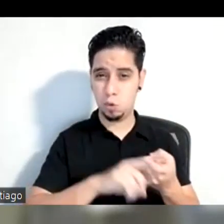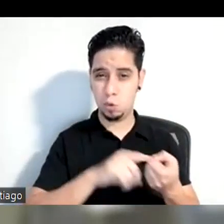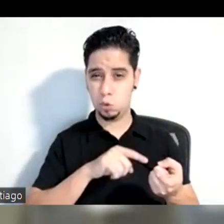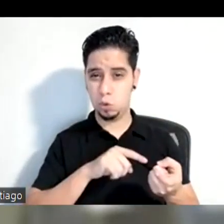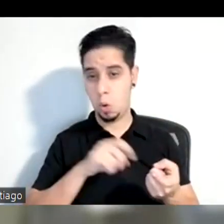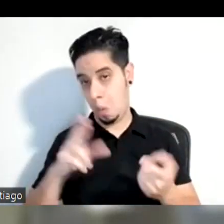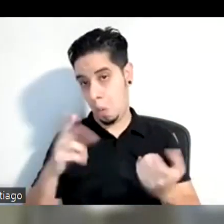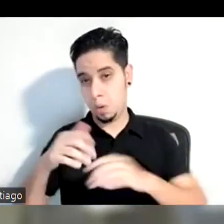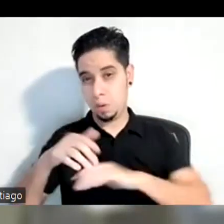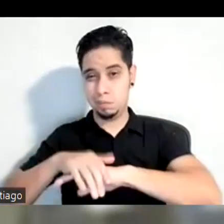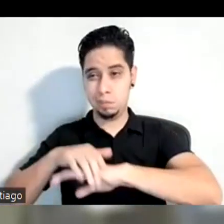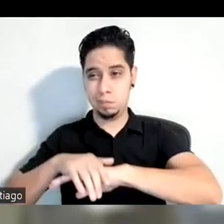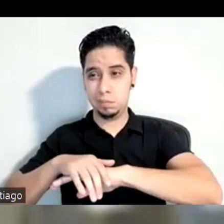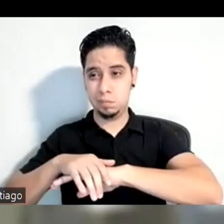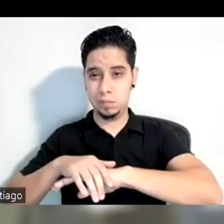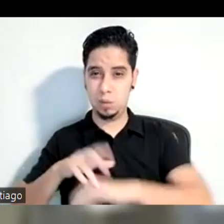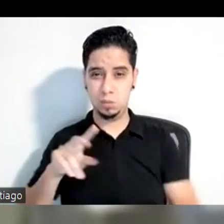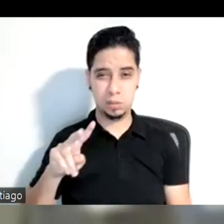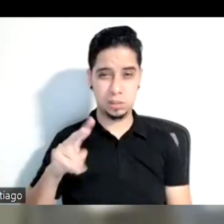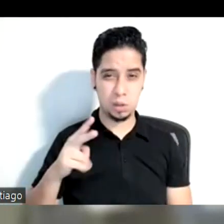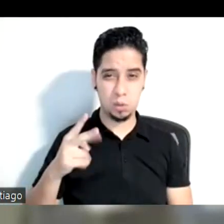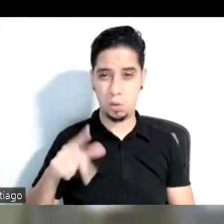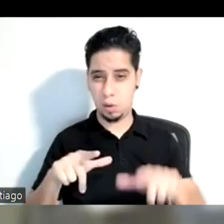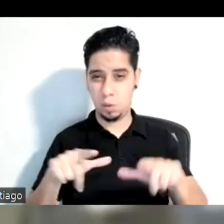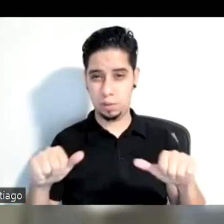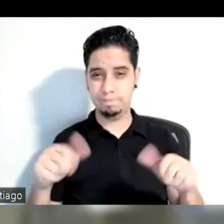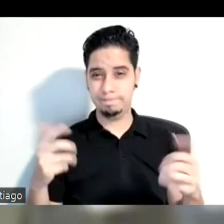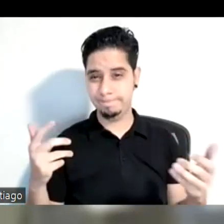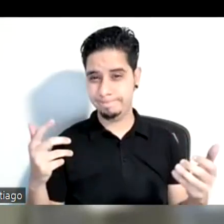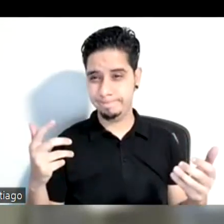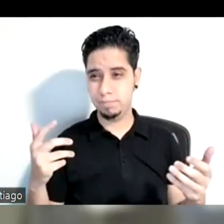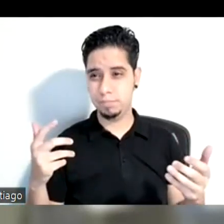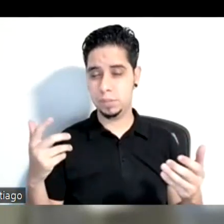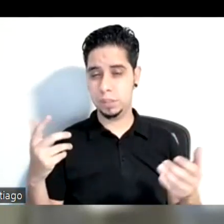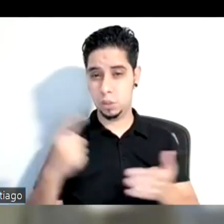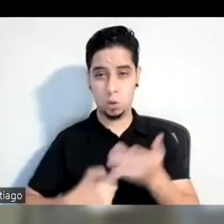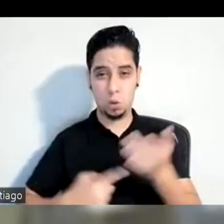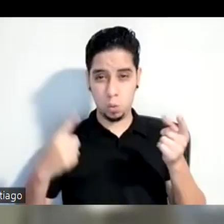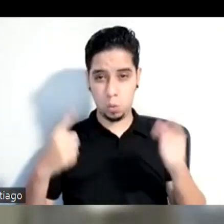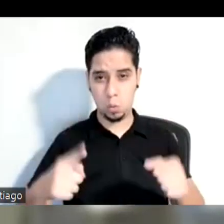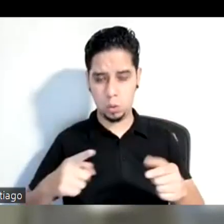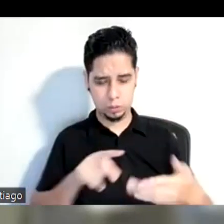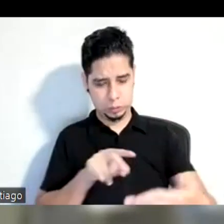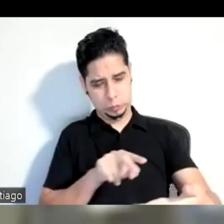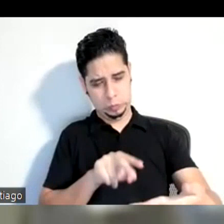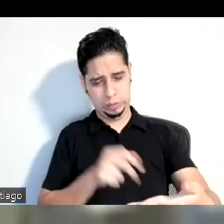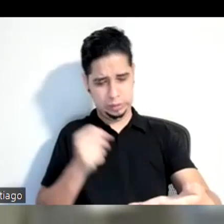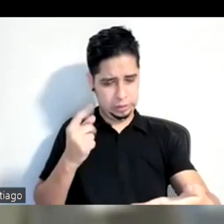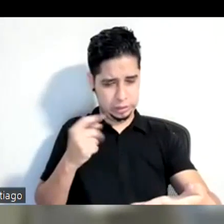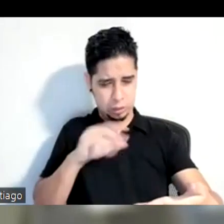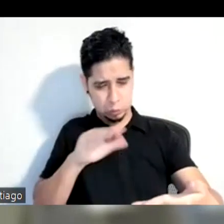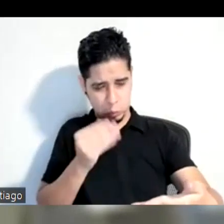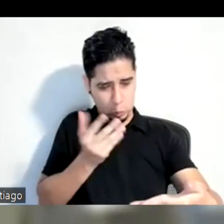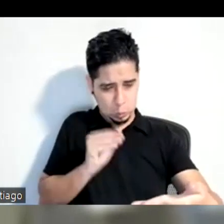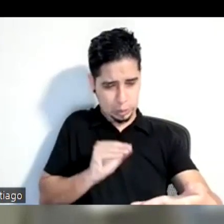inglés en Estados Unidos es un segundo idioma. Claro. Un segundo idioma, pues muchas veces es difícil tú poder entender todo lo que te